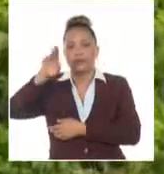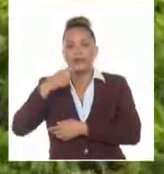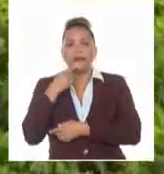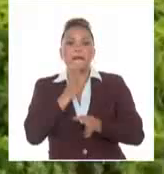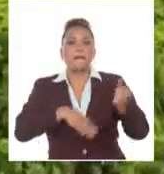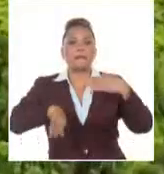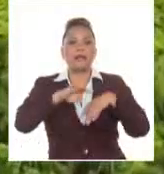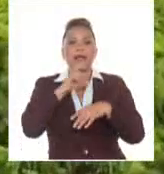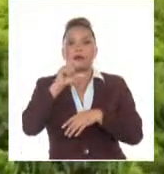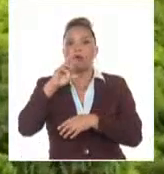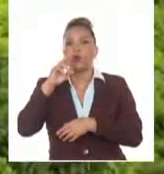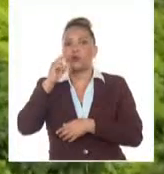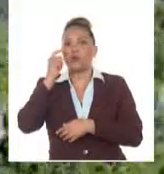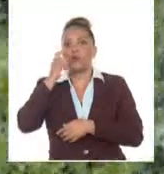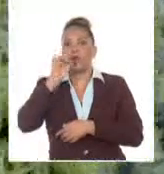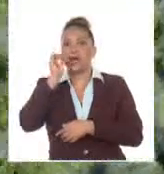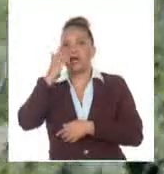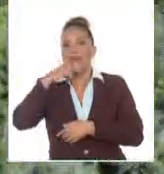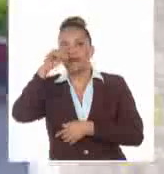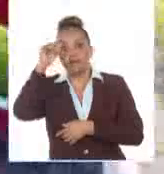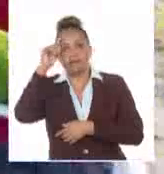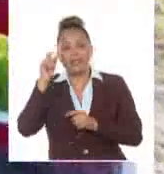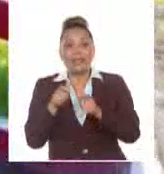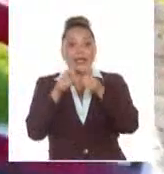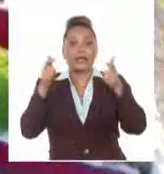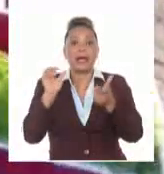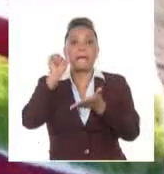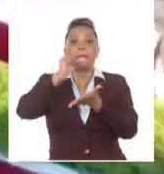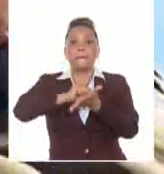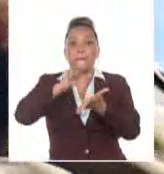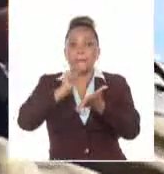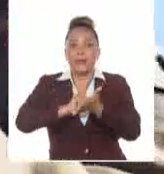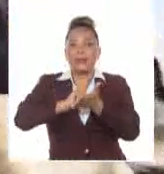Las Coloradas, la Gran Piedra y el segundo